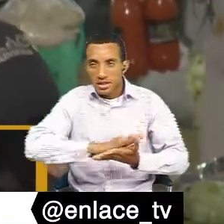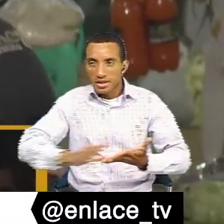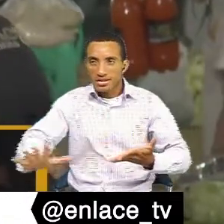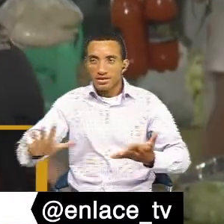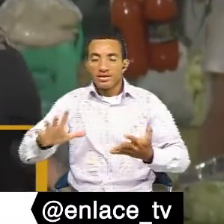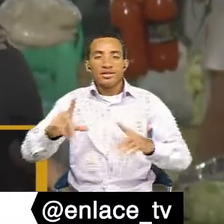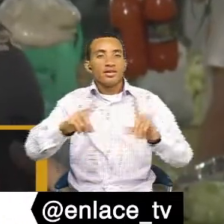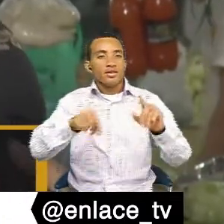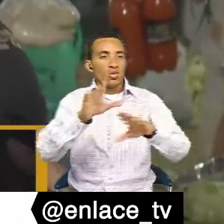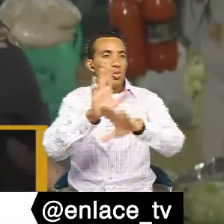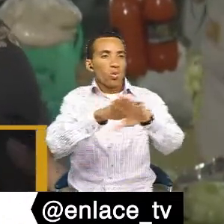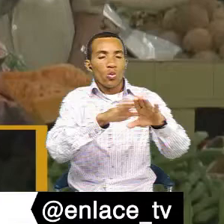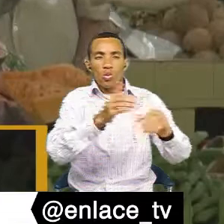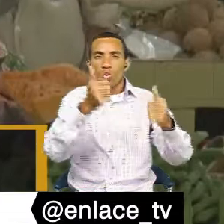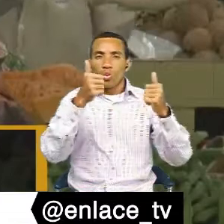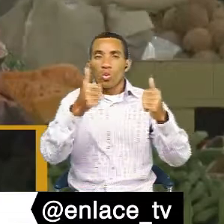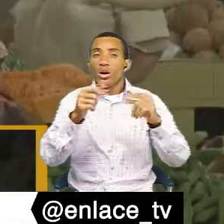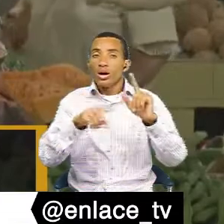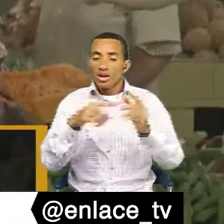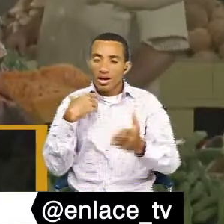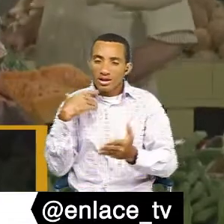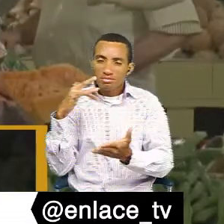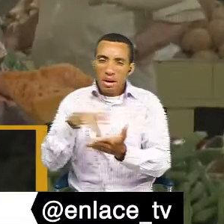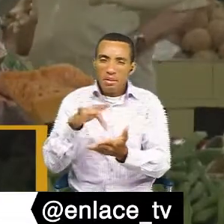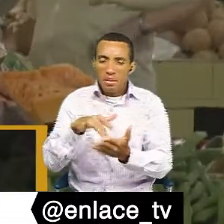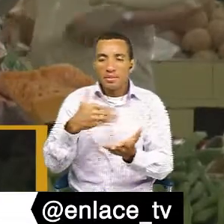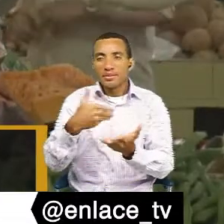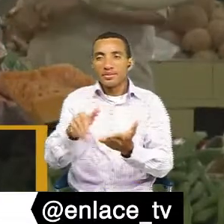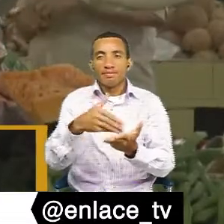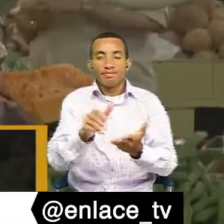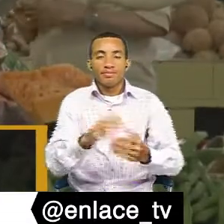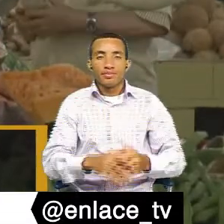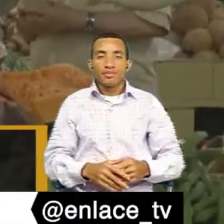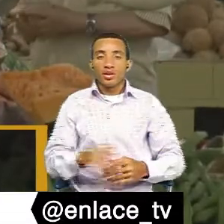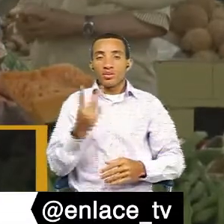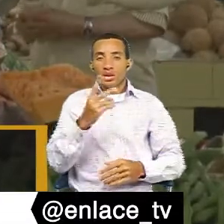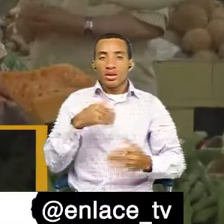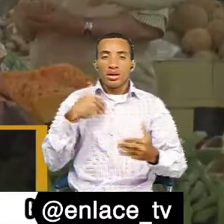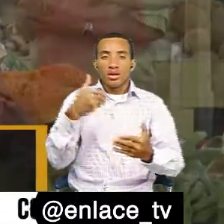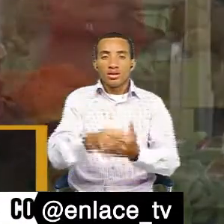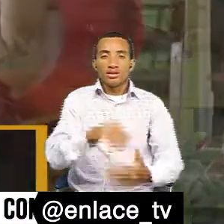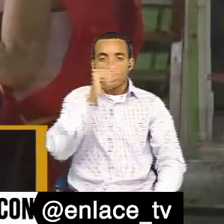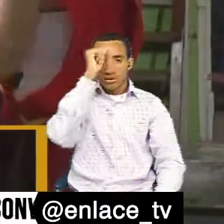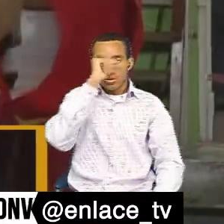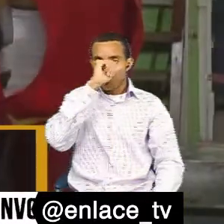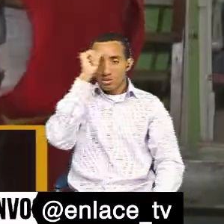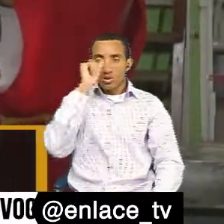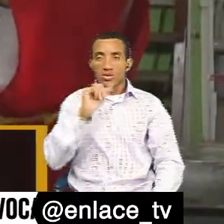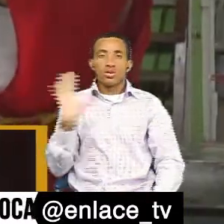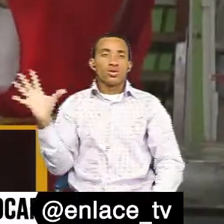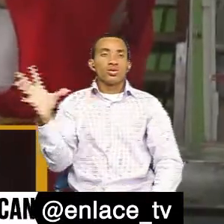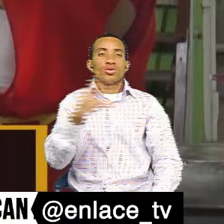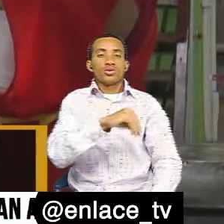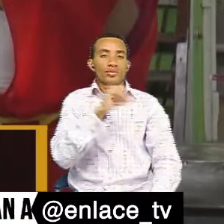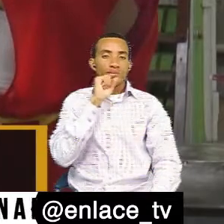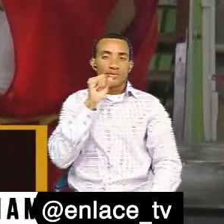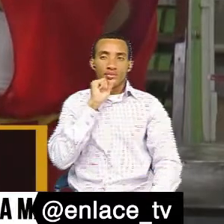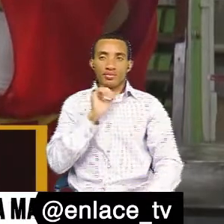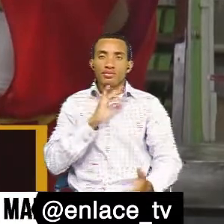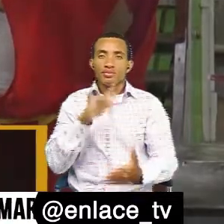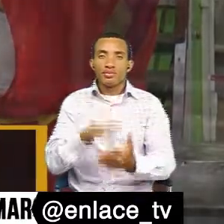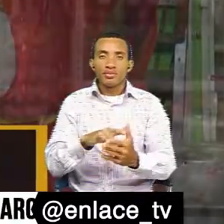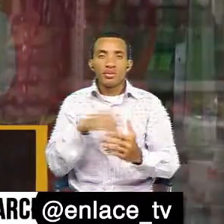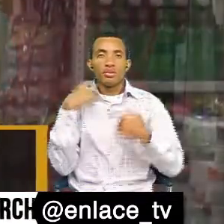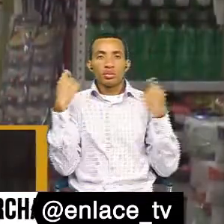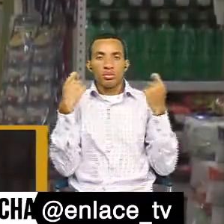para nuestra distinguida clientela. Desde este viernes y hasta el próximo domingo 30 de octubre, los barranqueños podrán acogerse a un sinnúmero de promociones